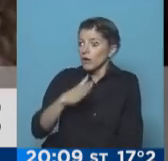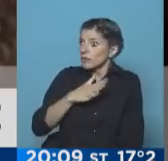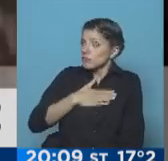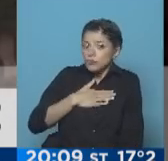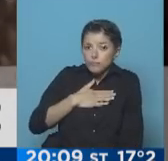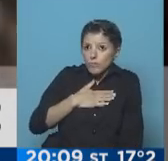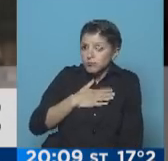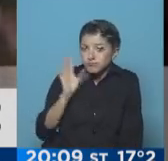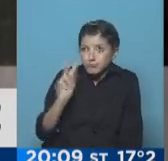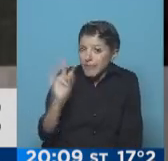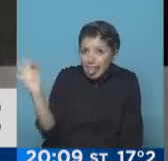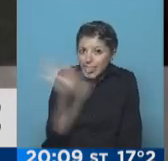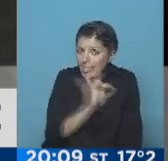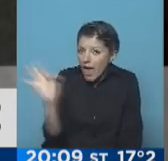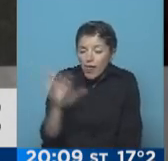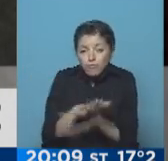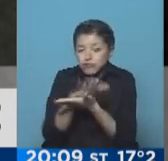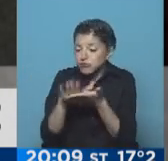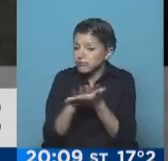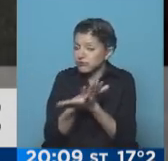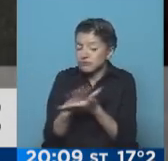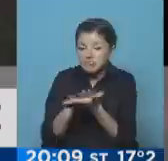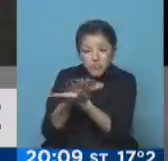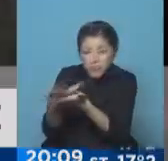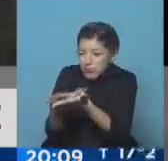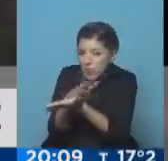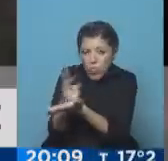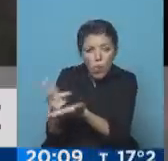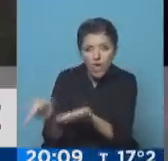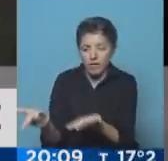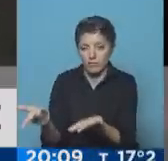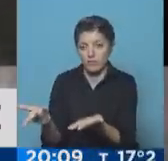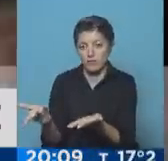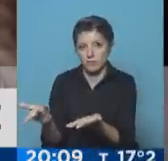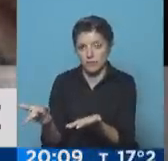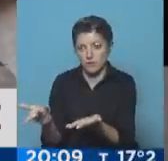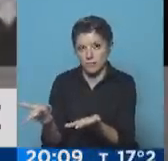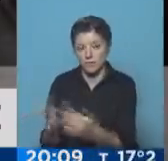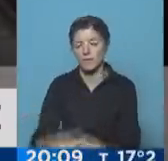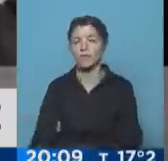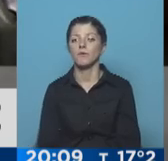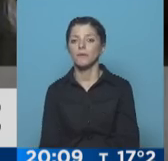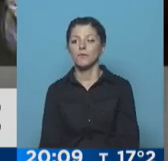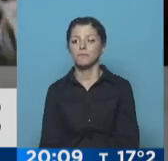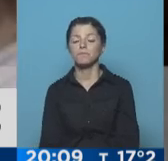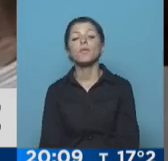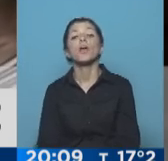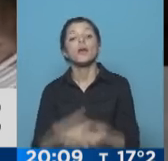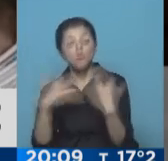hemos visualizado ningún fraude hasta el momento. Ningún fraude. Todo,